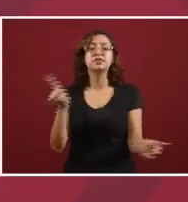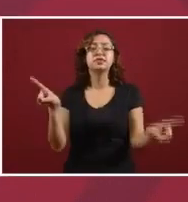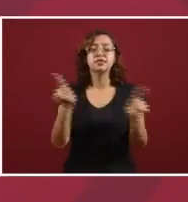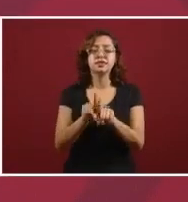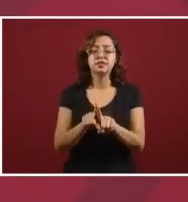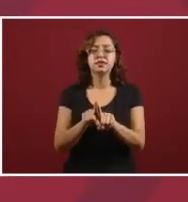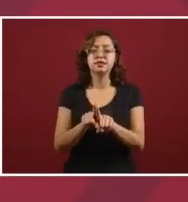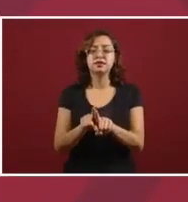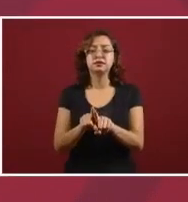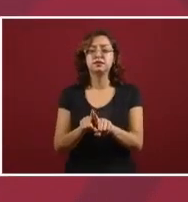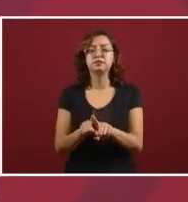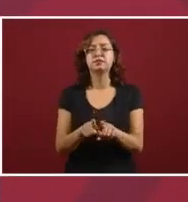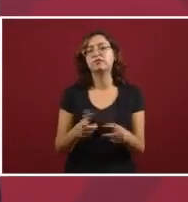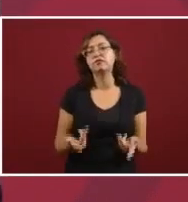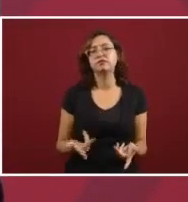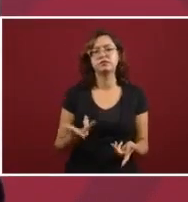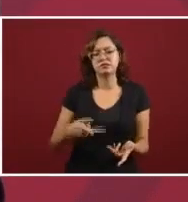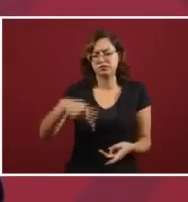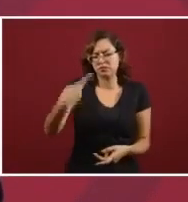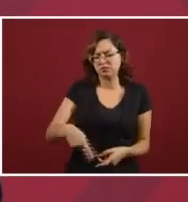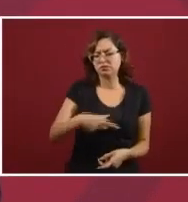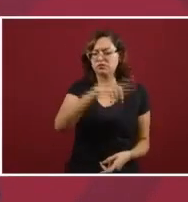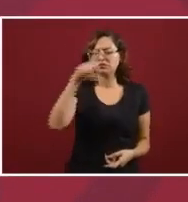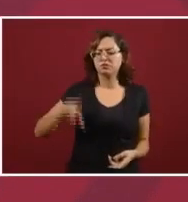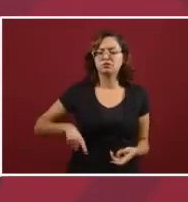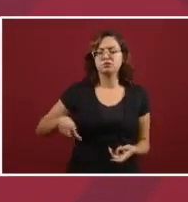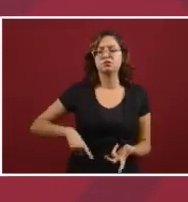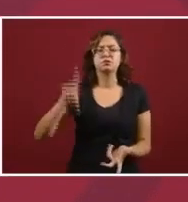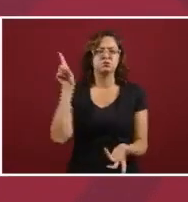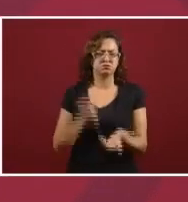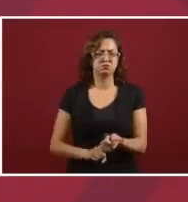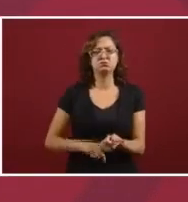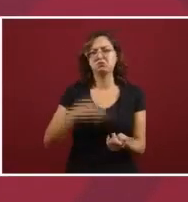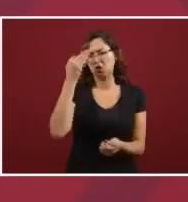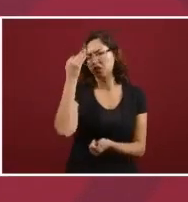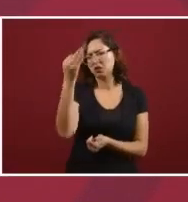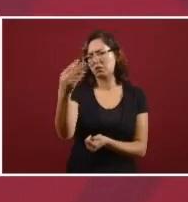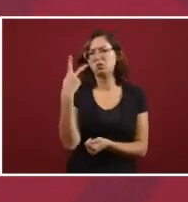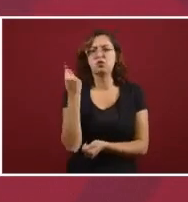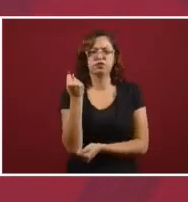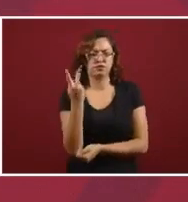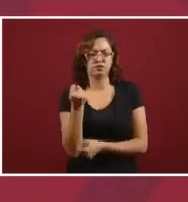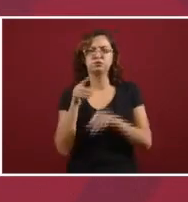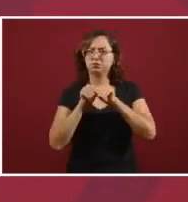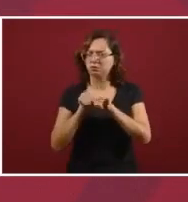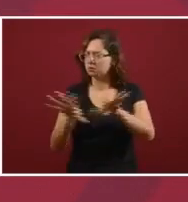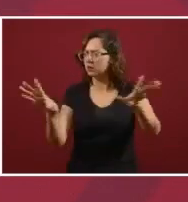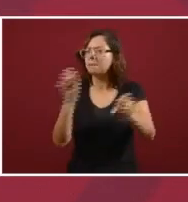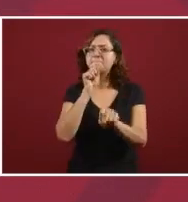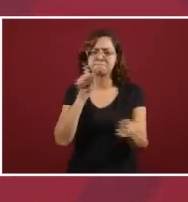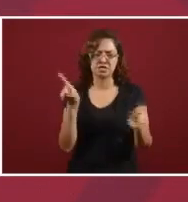el uso de los tiempos oficiales, todo destinado a este propósito.